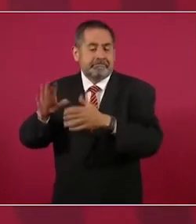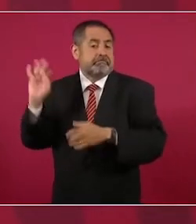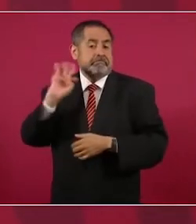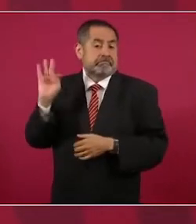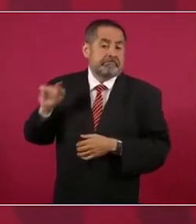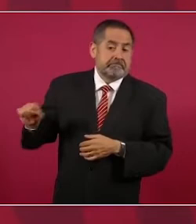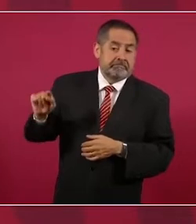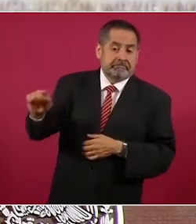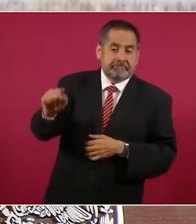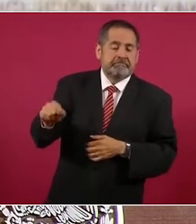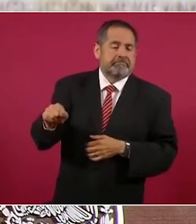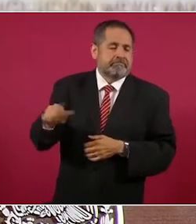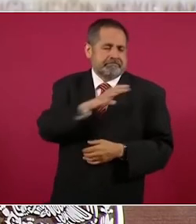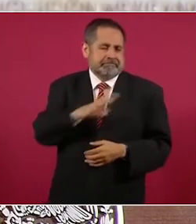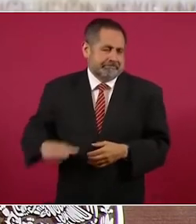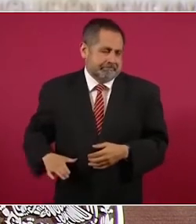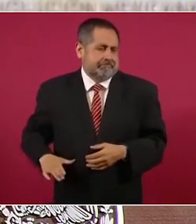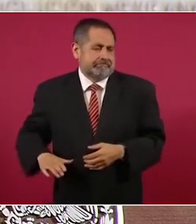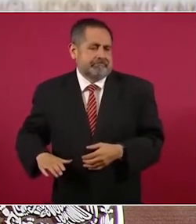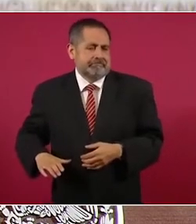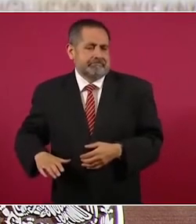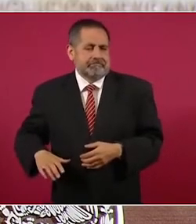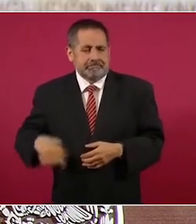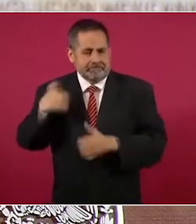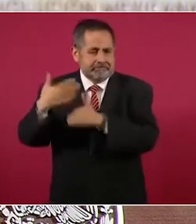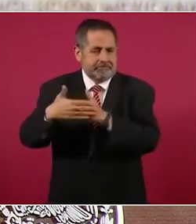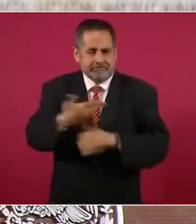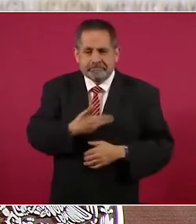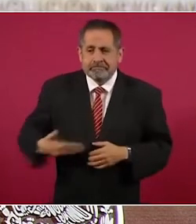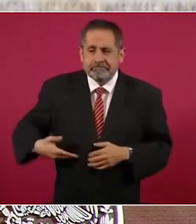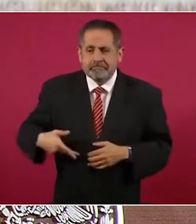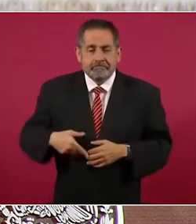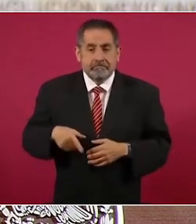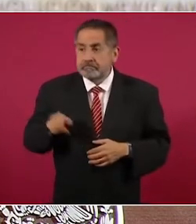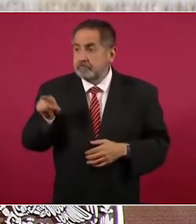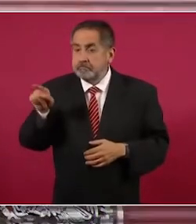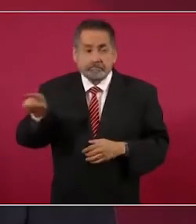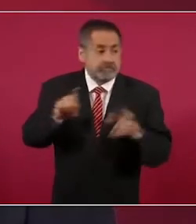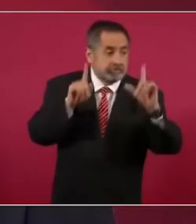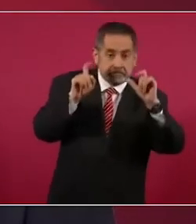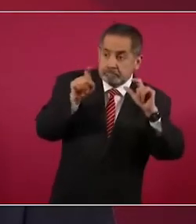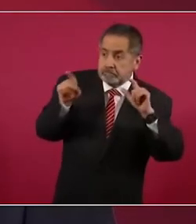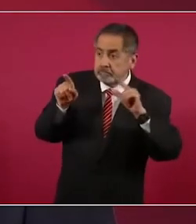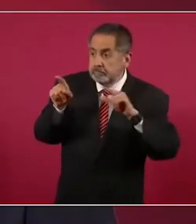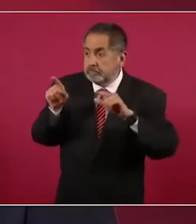posible candidato, ¿no?, es motivo de